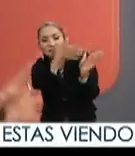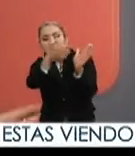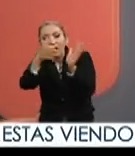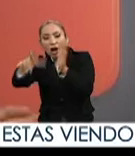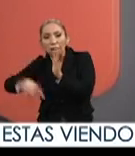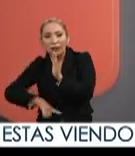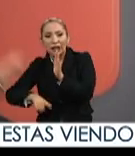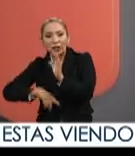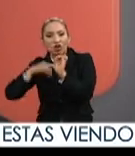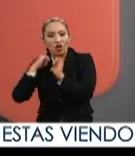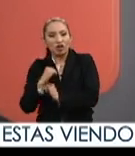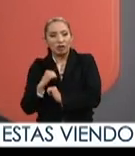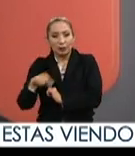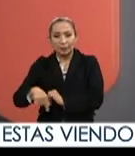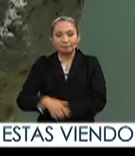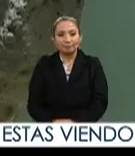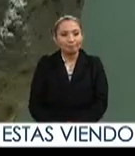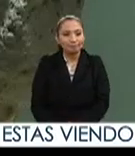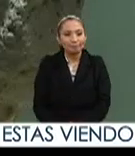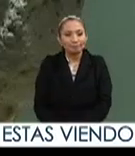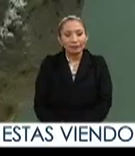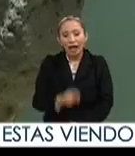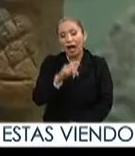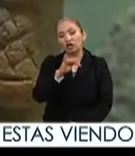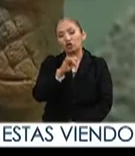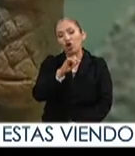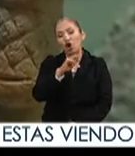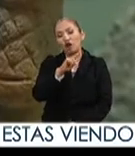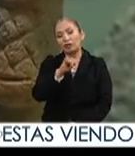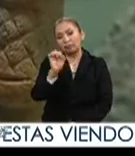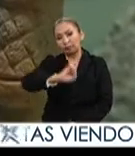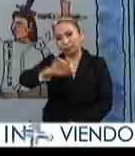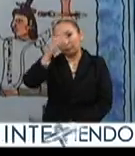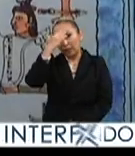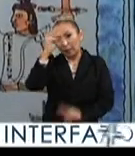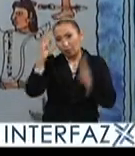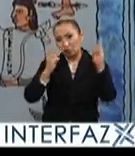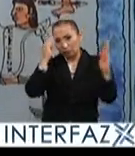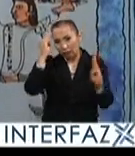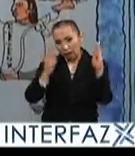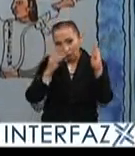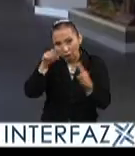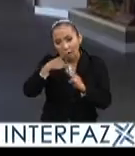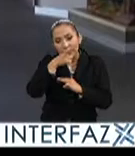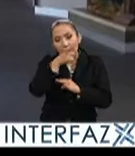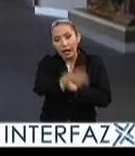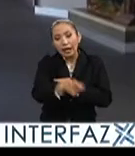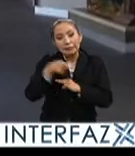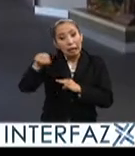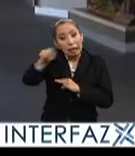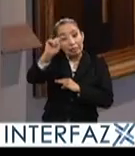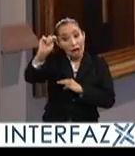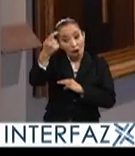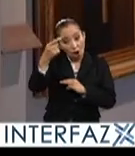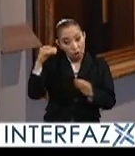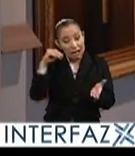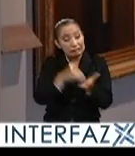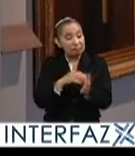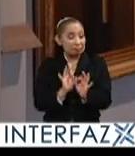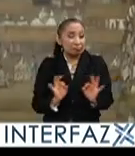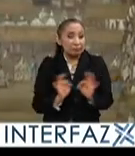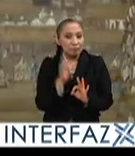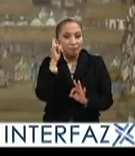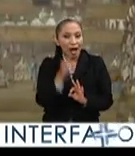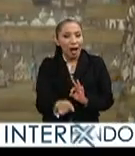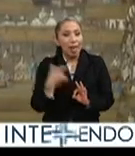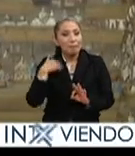del gobernante y del gobierno. Arturo Cortés, especialista en museografía, dijo que apostar por la tecnología fue primordial